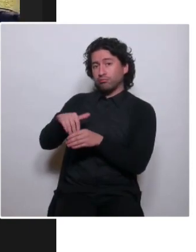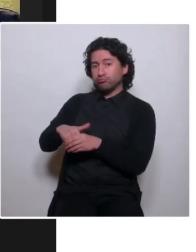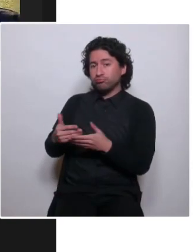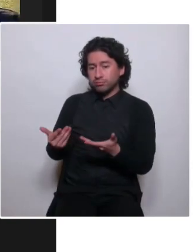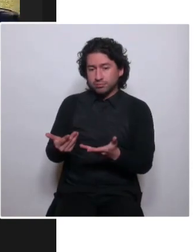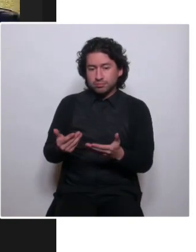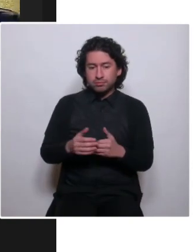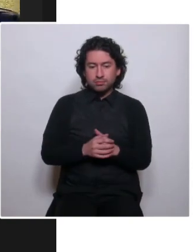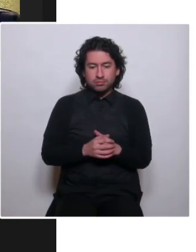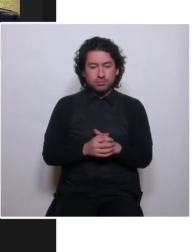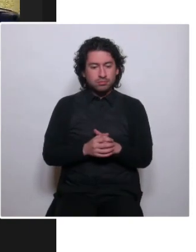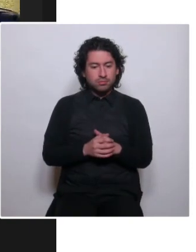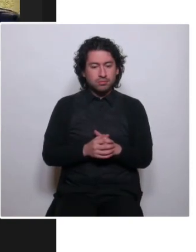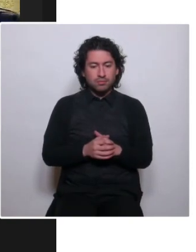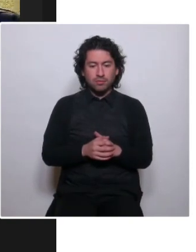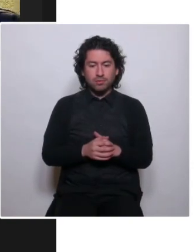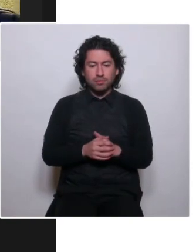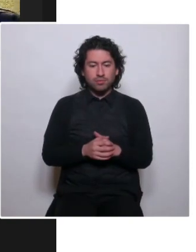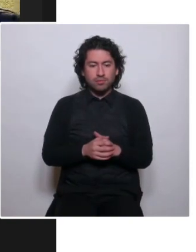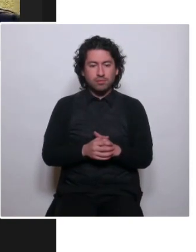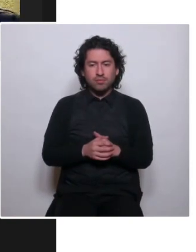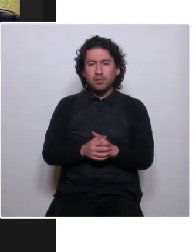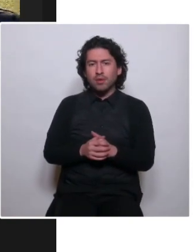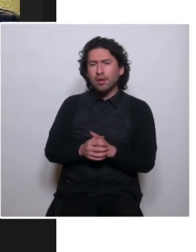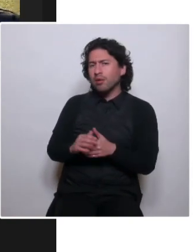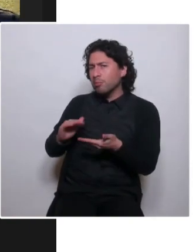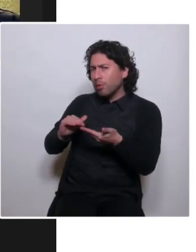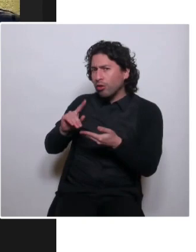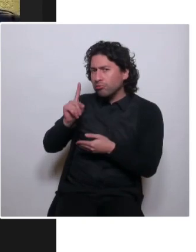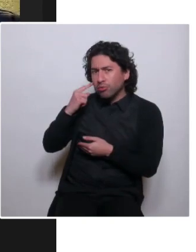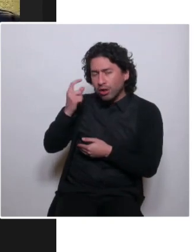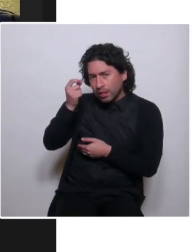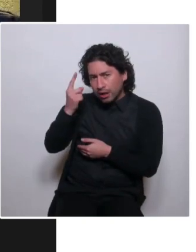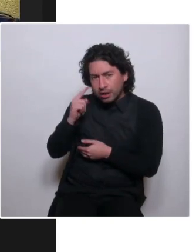Voto, señor secretario. Perdón, no lo entendí.